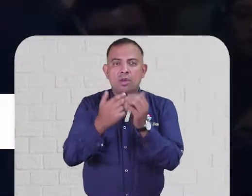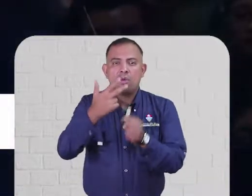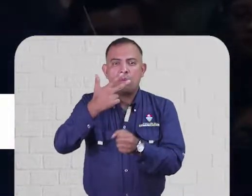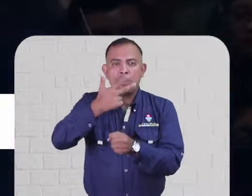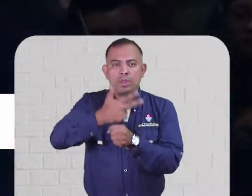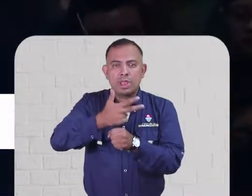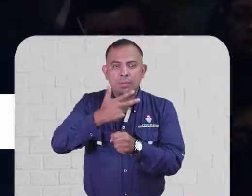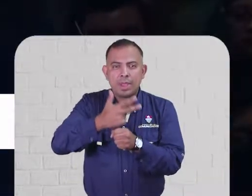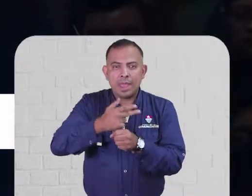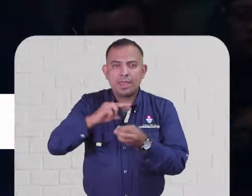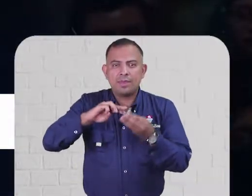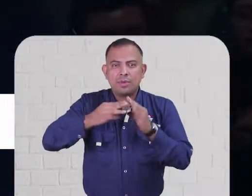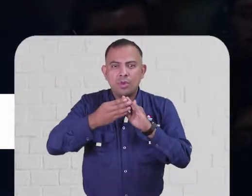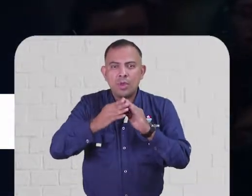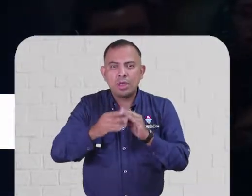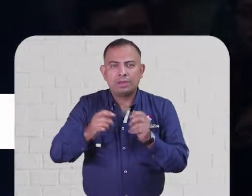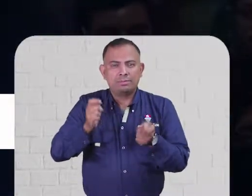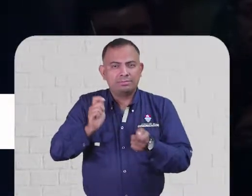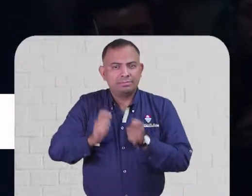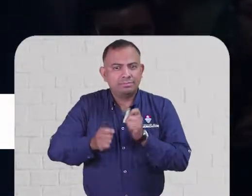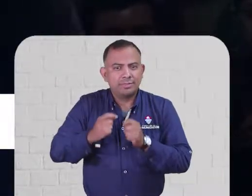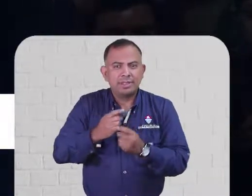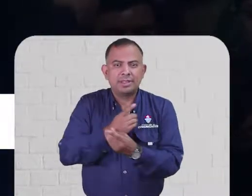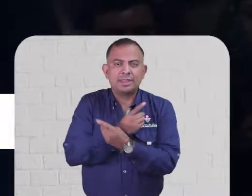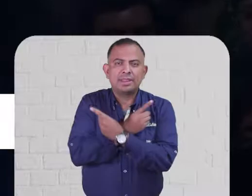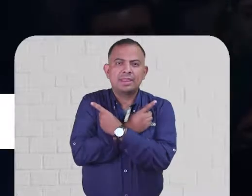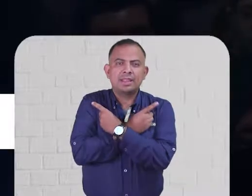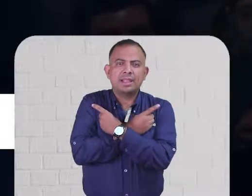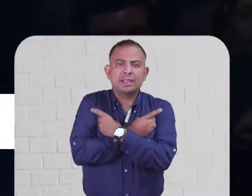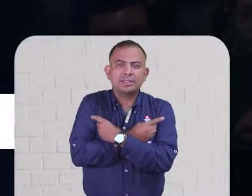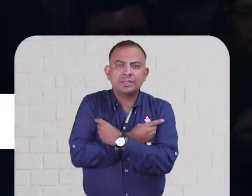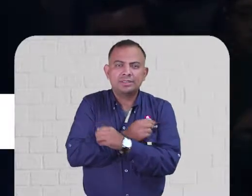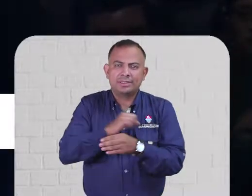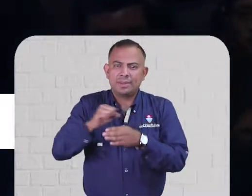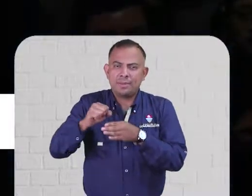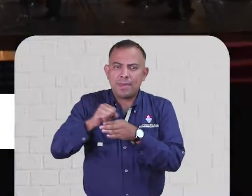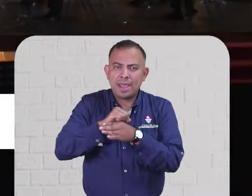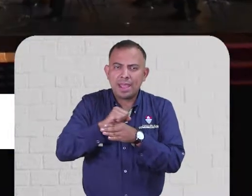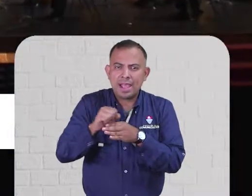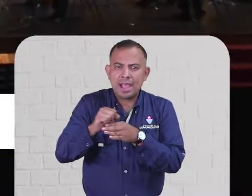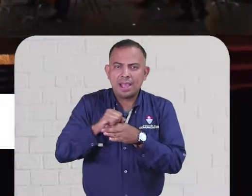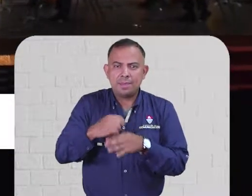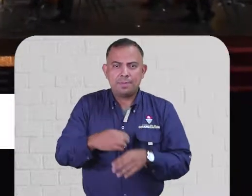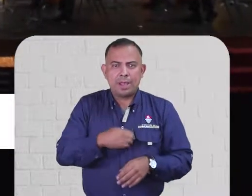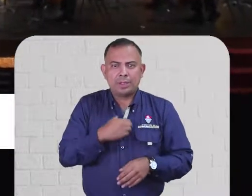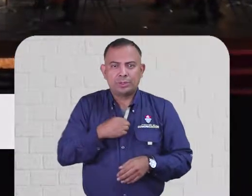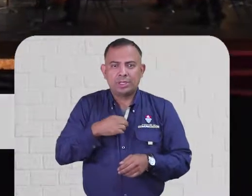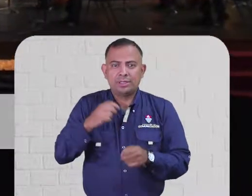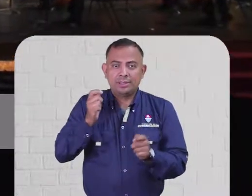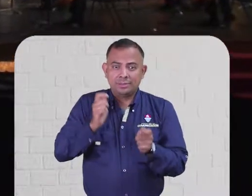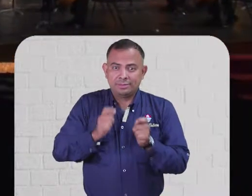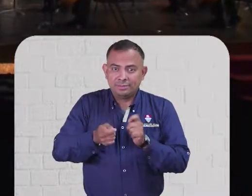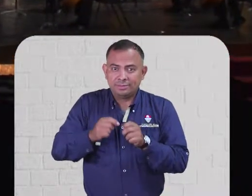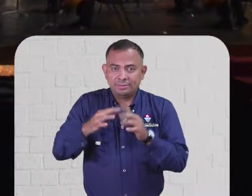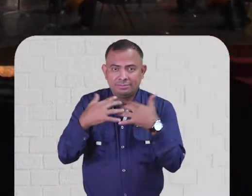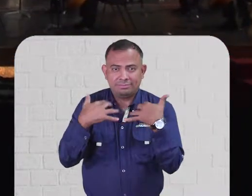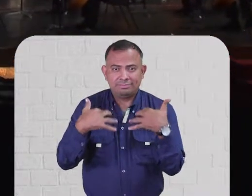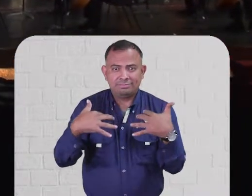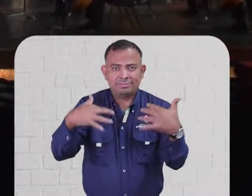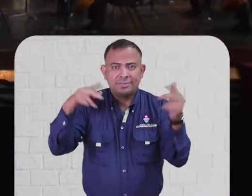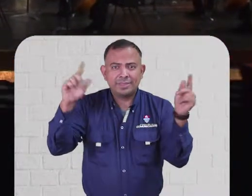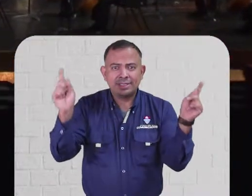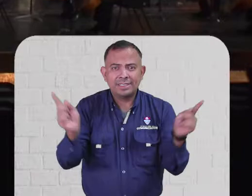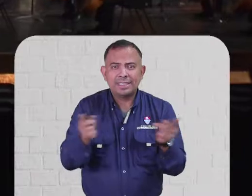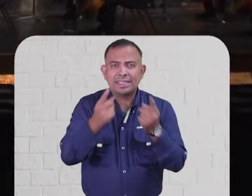obras Guatemalada Guayimbiante e Inframundo, Descenso y Ascensión contaron con la participación de la Orquesta